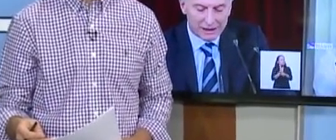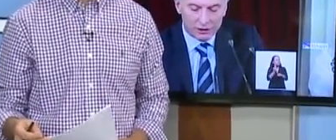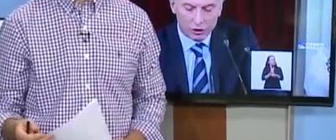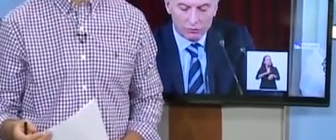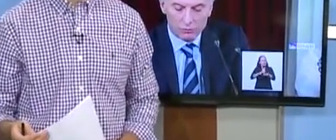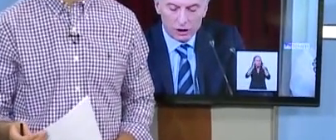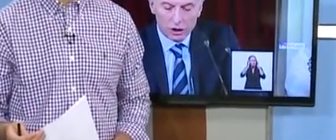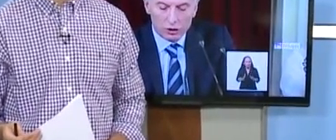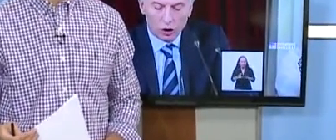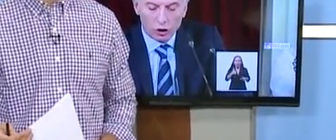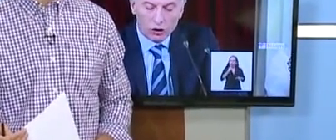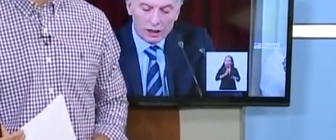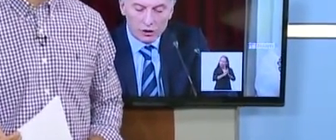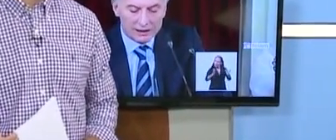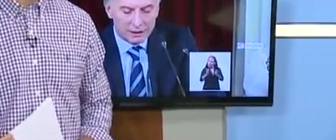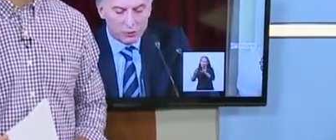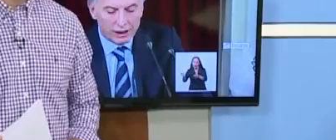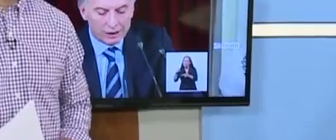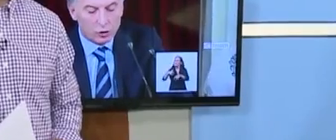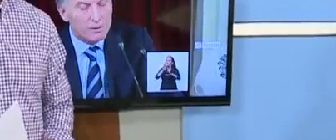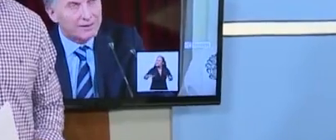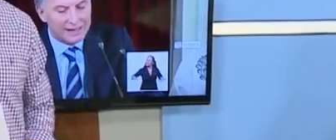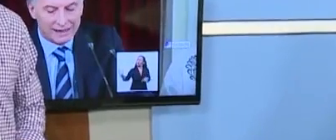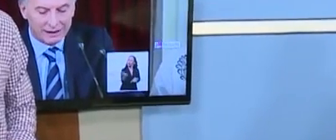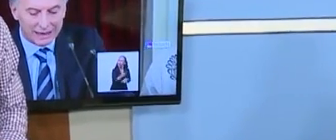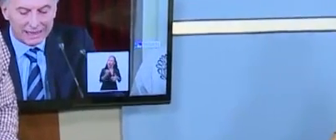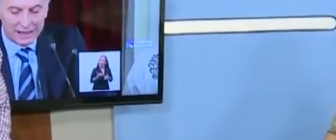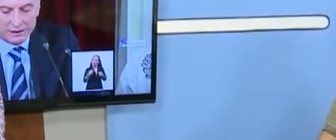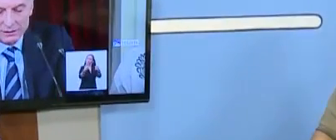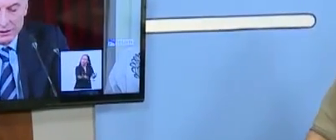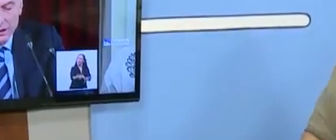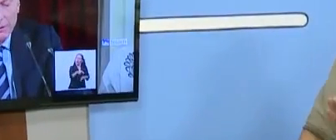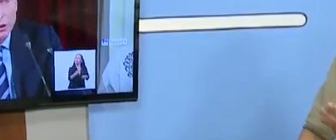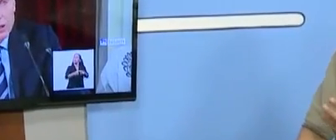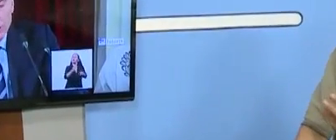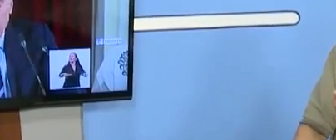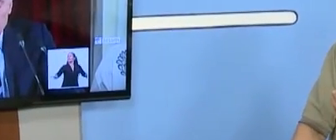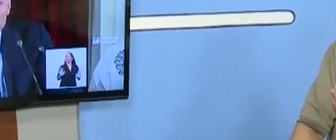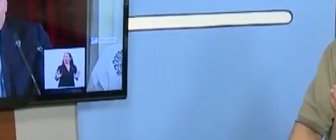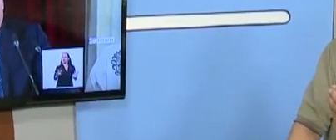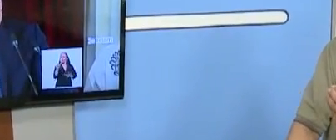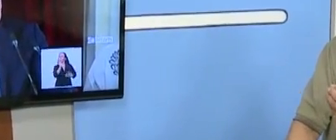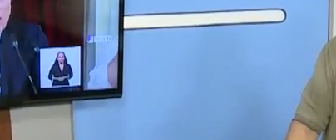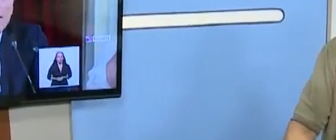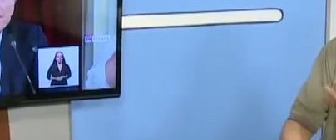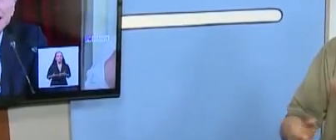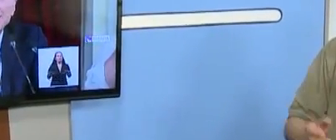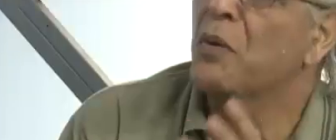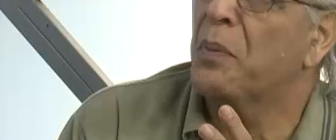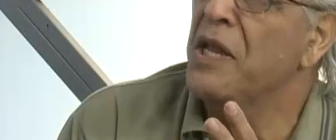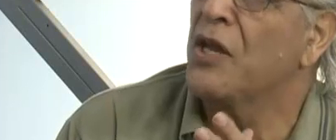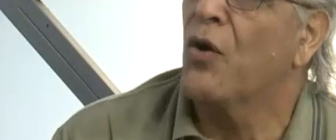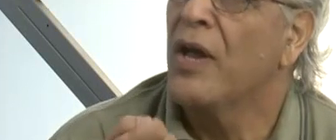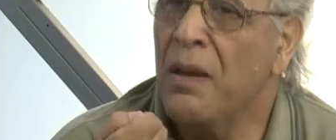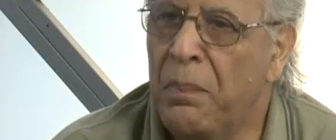medidas intermedias no van a lograr el resultado de efectivamente frenar la inflación, porque la inflación no es solamente un fenómeno económico, es también un